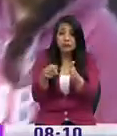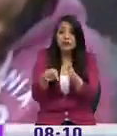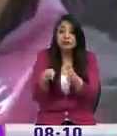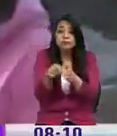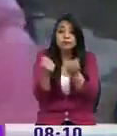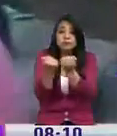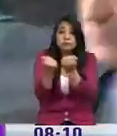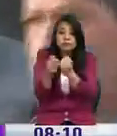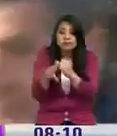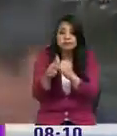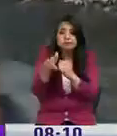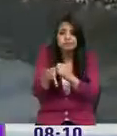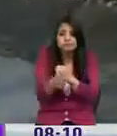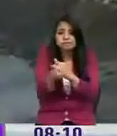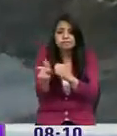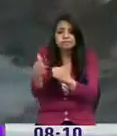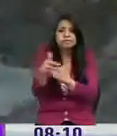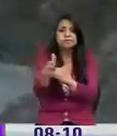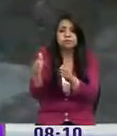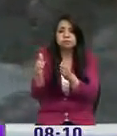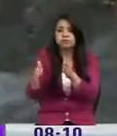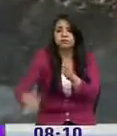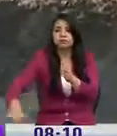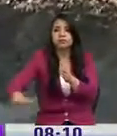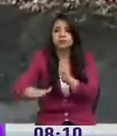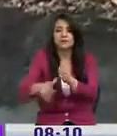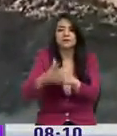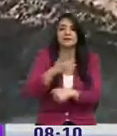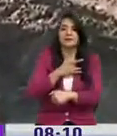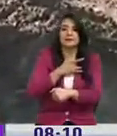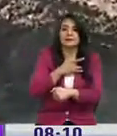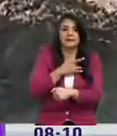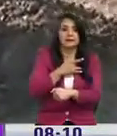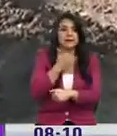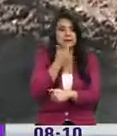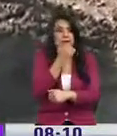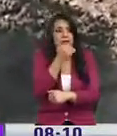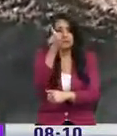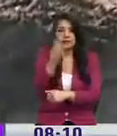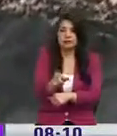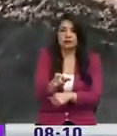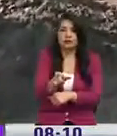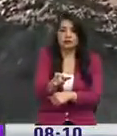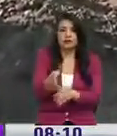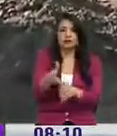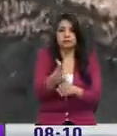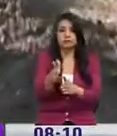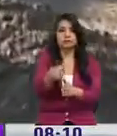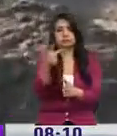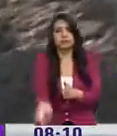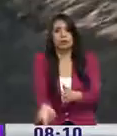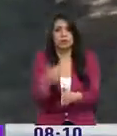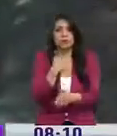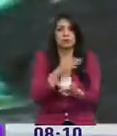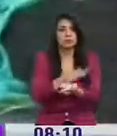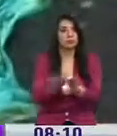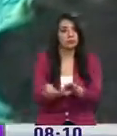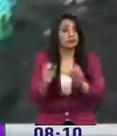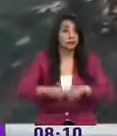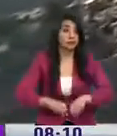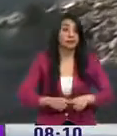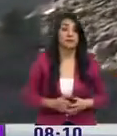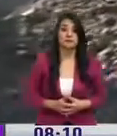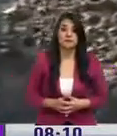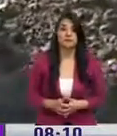la pendiente y por lo tanto es susceptible de que la persona que se despegue por ahí pues pierda la vida incluso